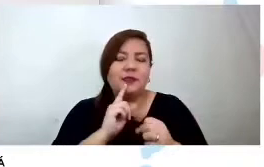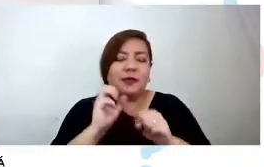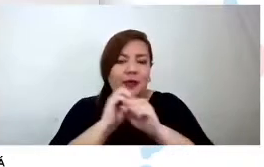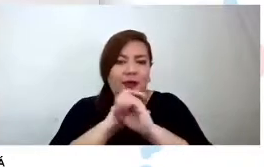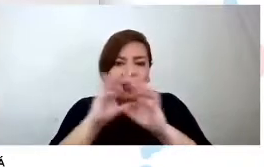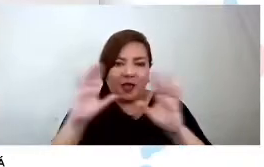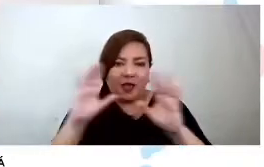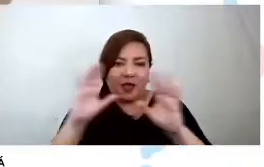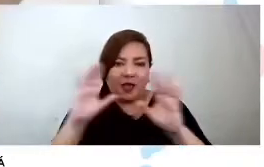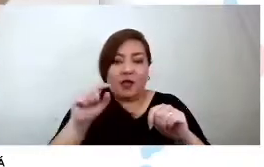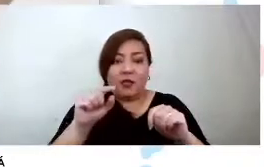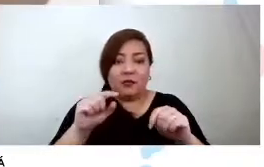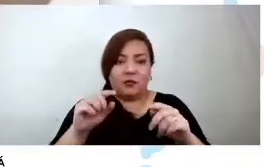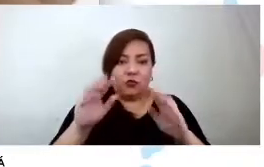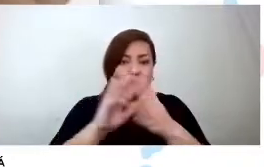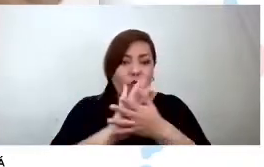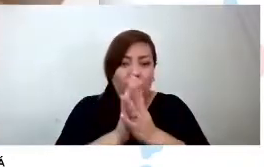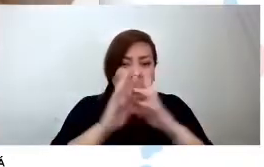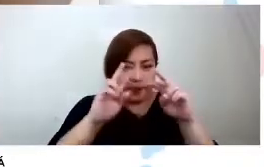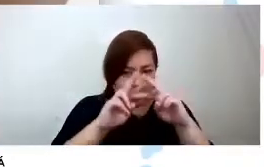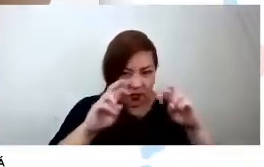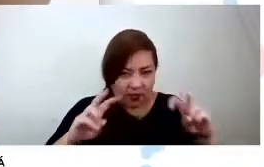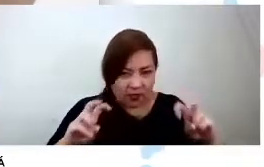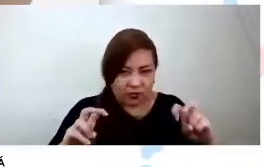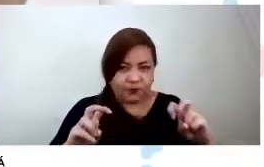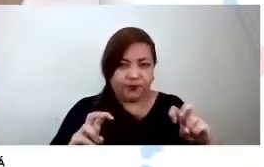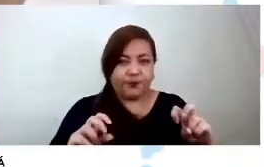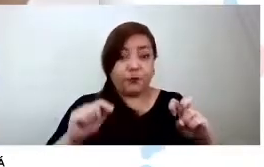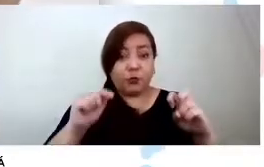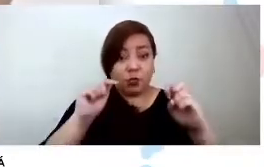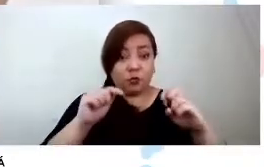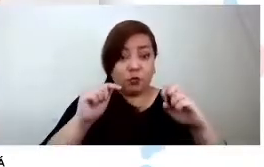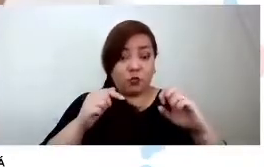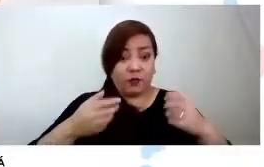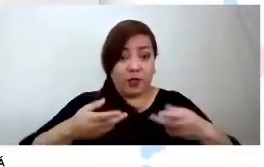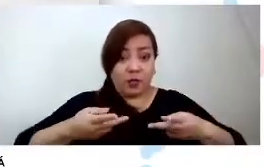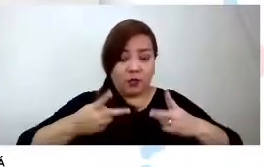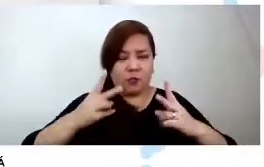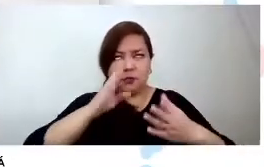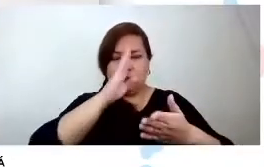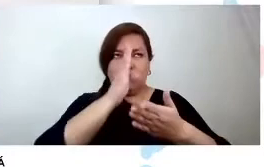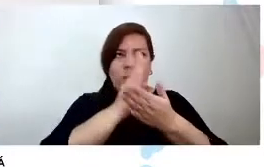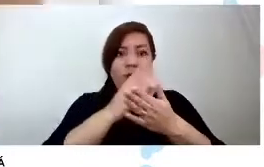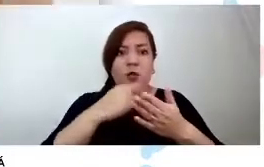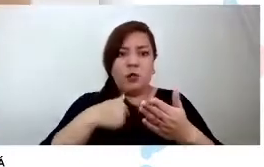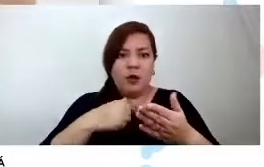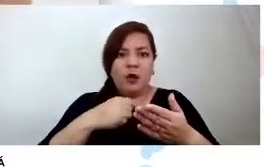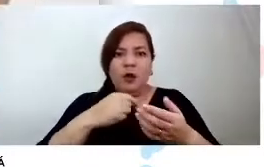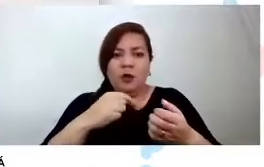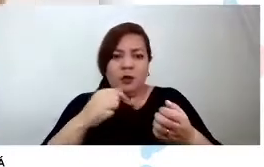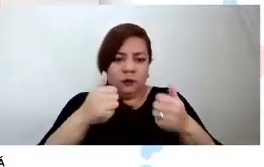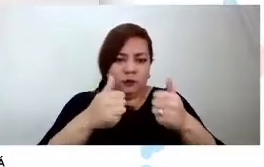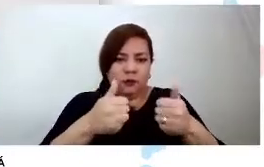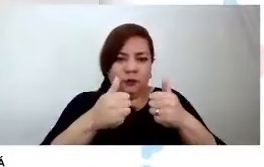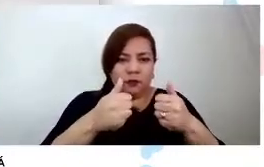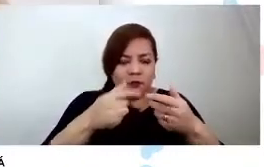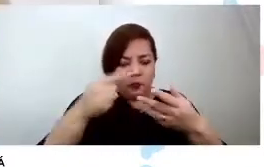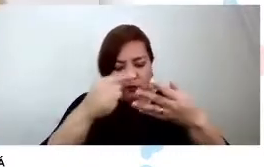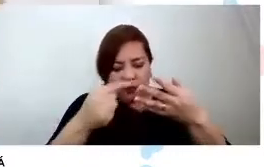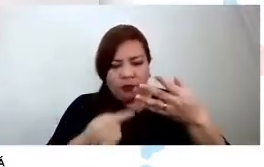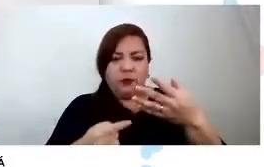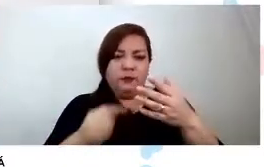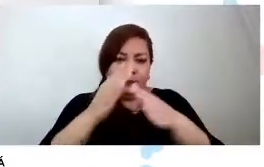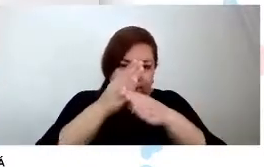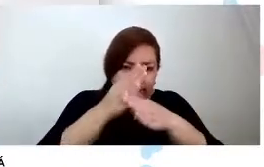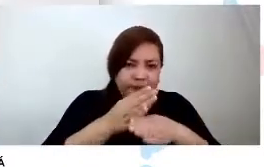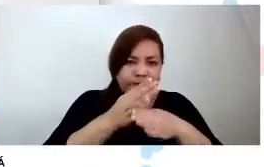campo investigativo, porque nos va a dar las directrices para que nosotros podamos tomar buenas medidas de conservación, agrupar los fósiles y que no se